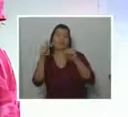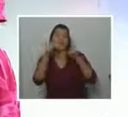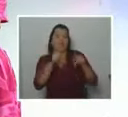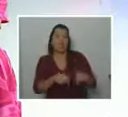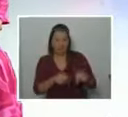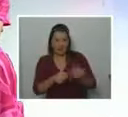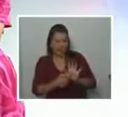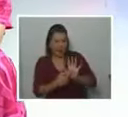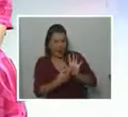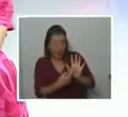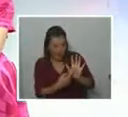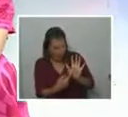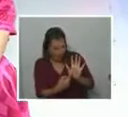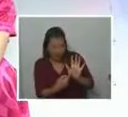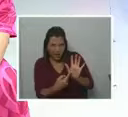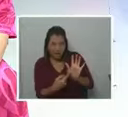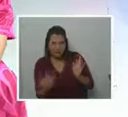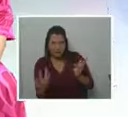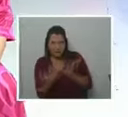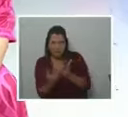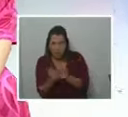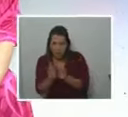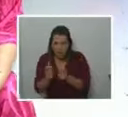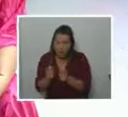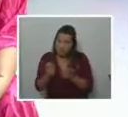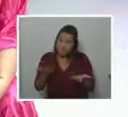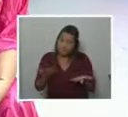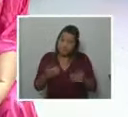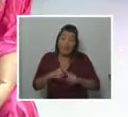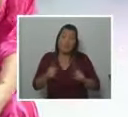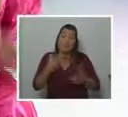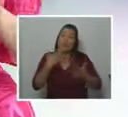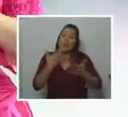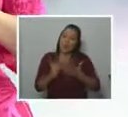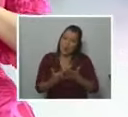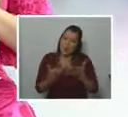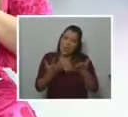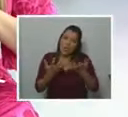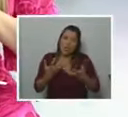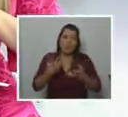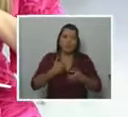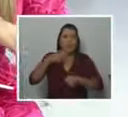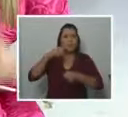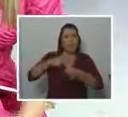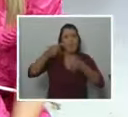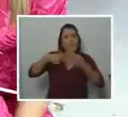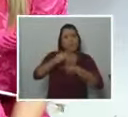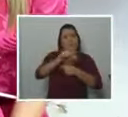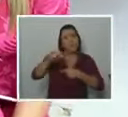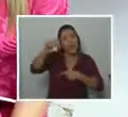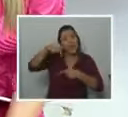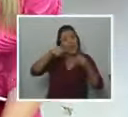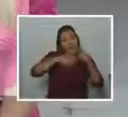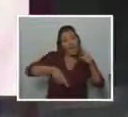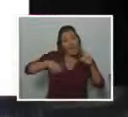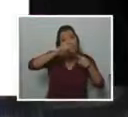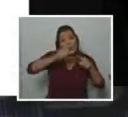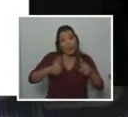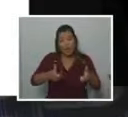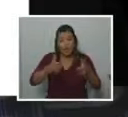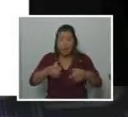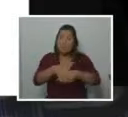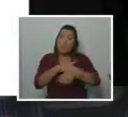otras, no fue lo que activó. Pero bueno, queremos tener participantes la próxima semana acá en la Rueda de la Fortuna, por favor. Así que en este